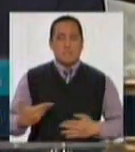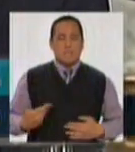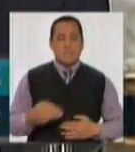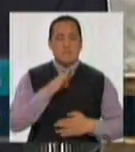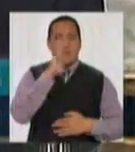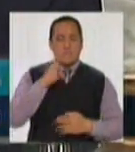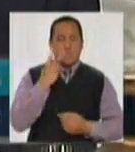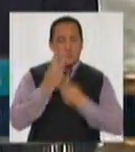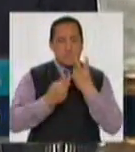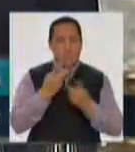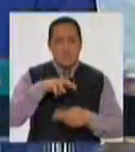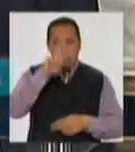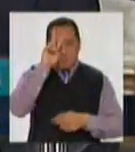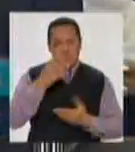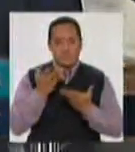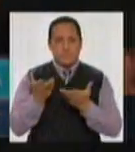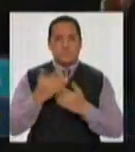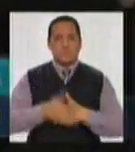Rousseff, por su visita acá al Perú.